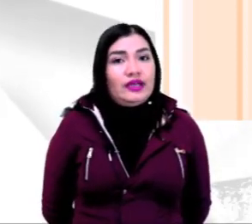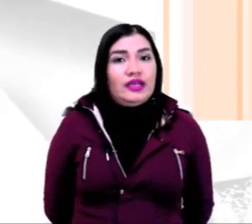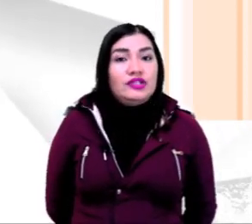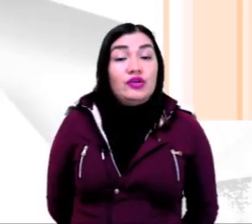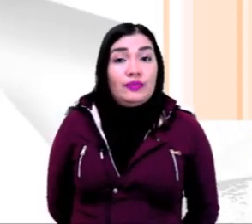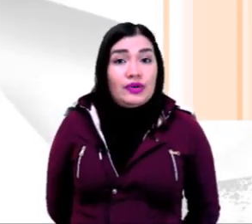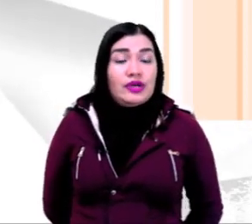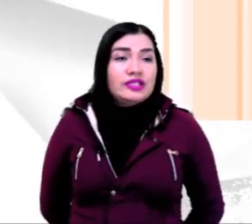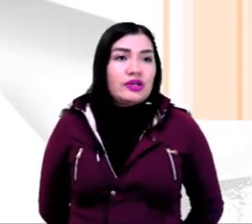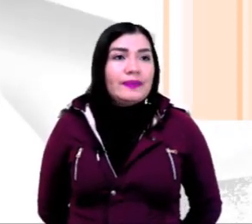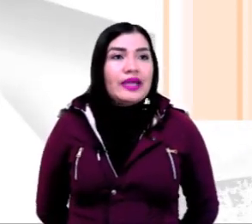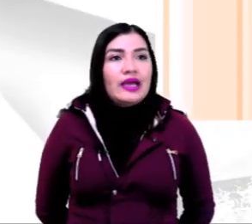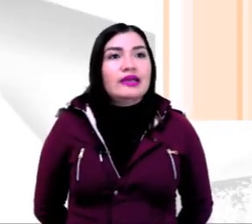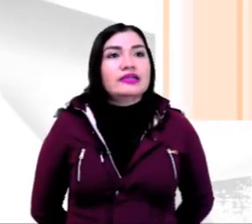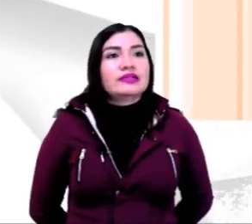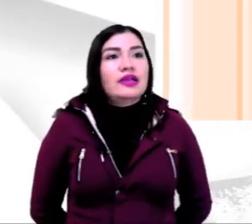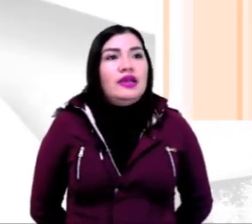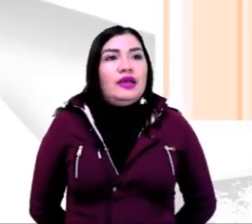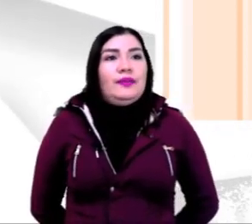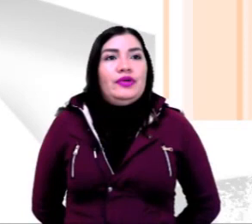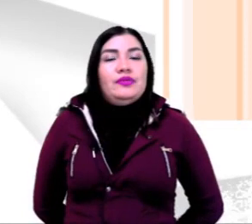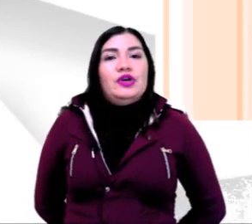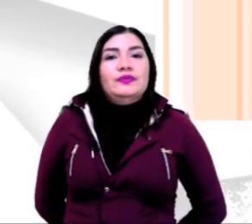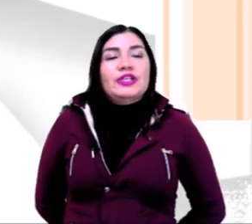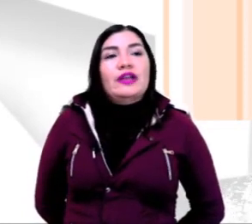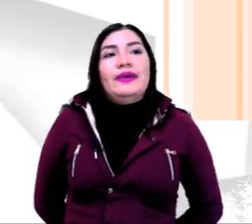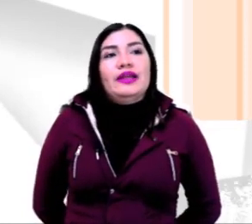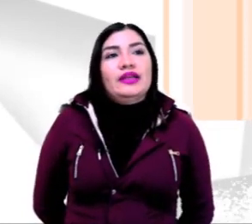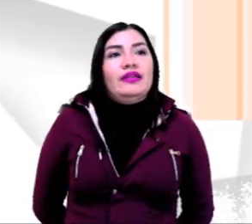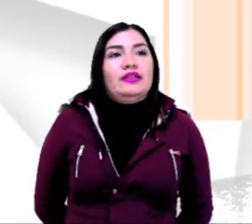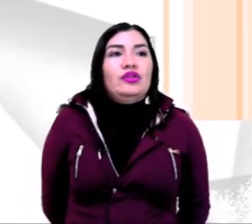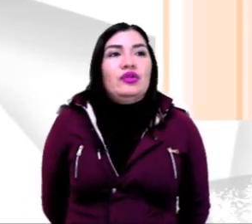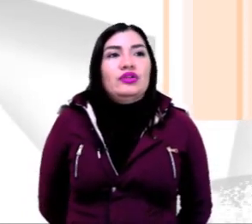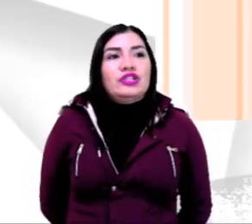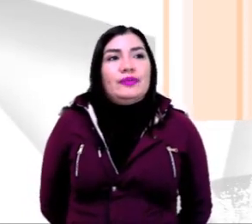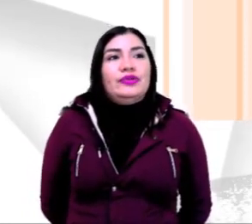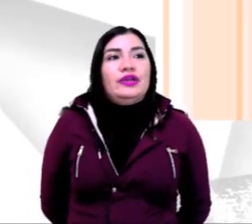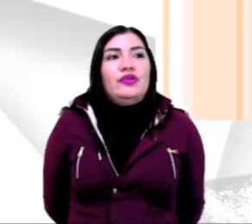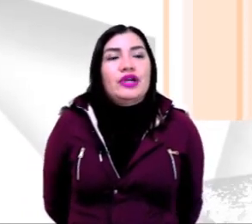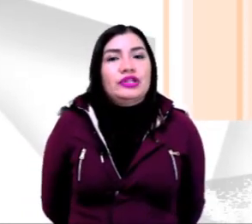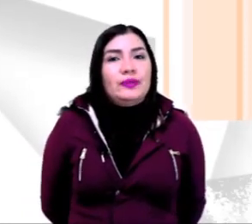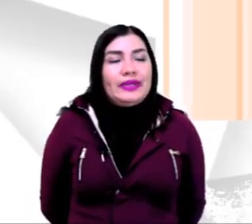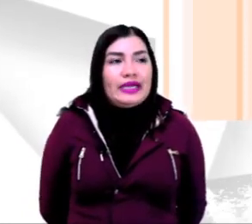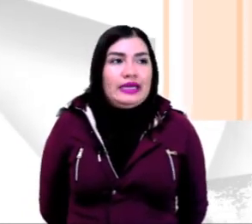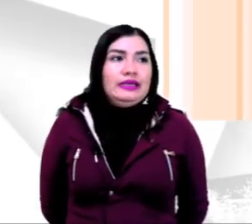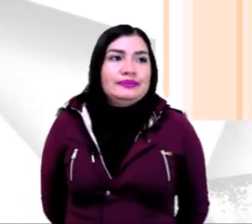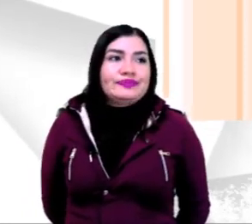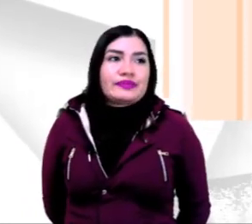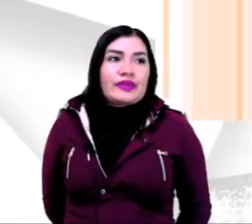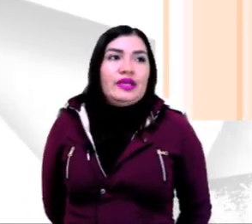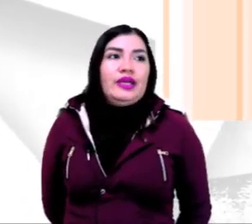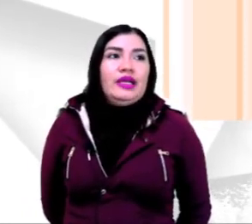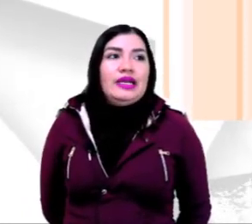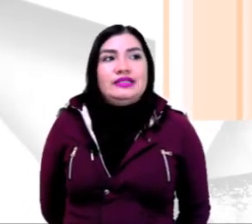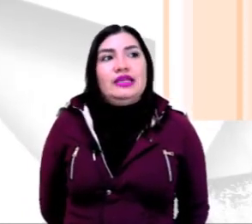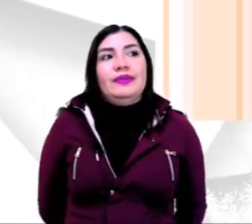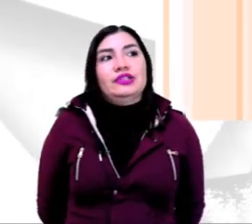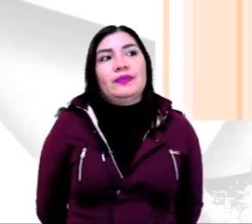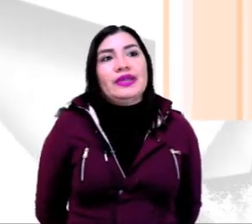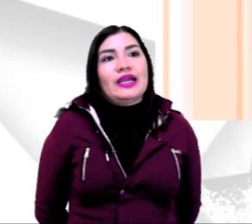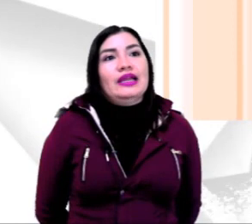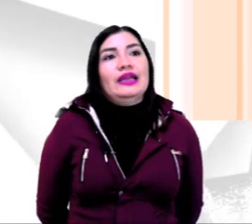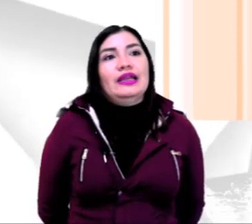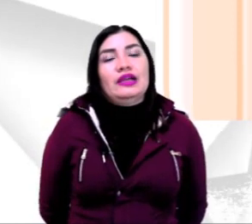ocurren en estos bosques tropicales. Podemos observar que de todos los tipos de bosque tropical, la